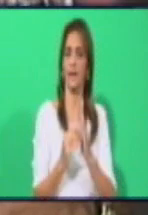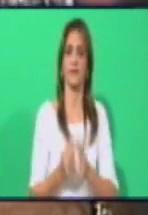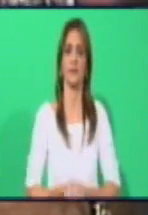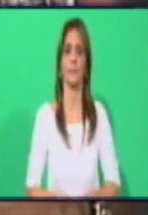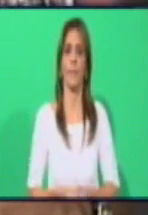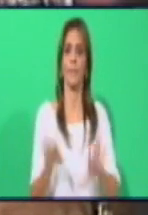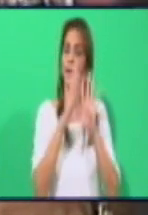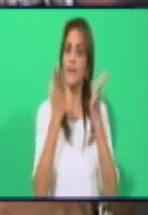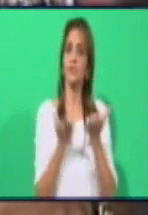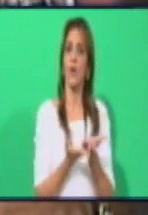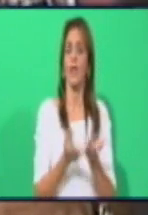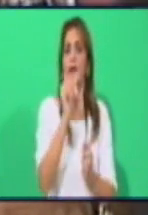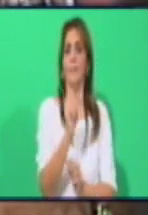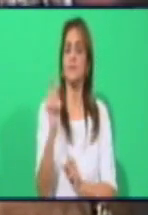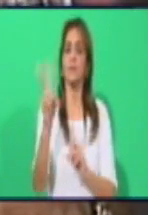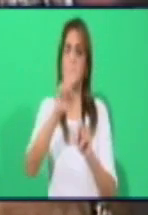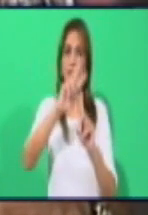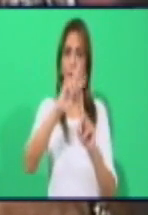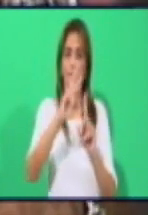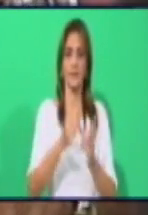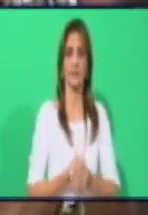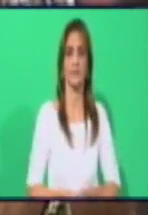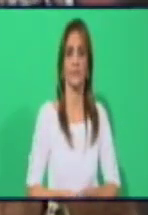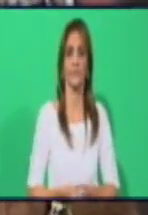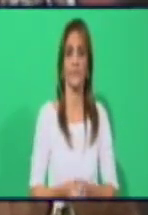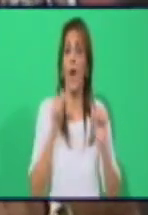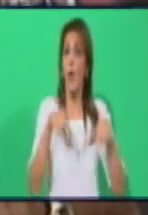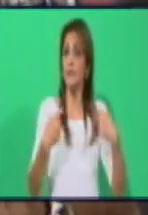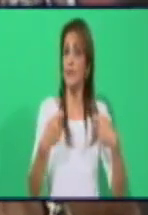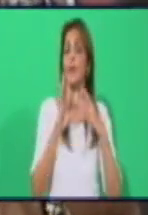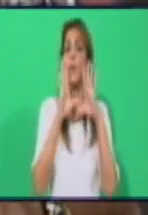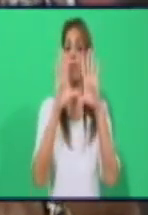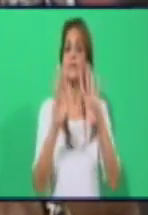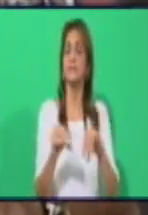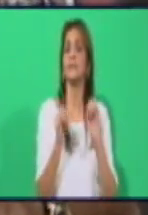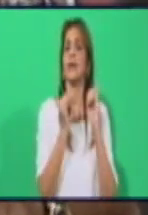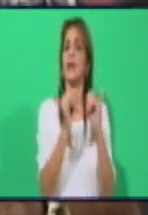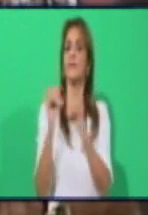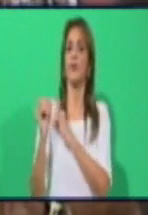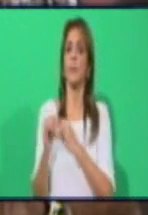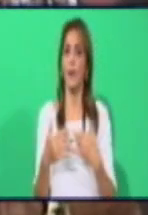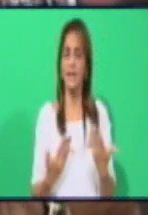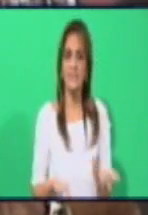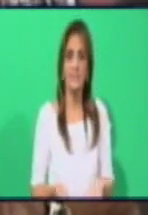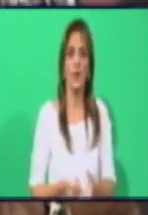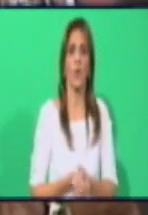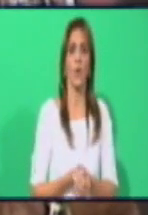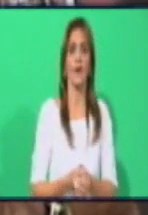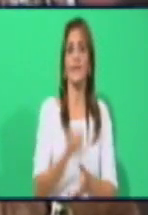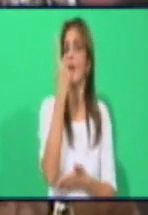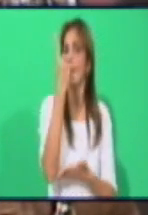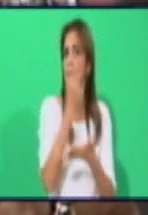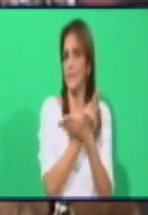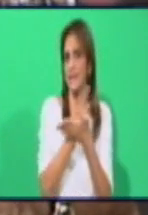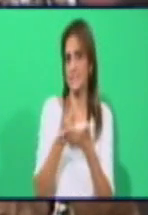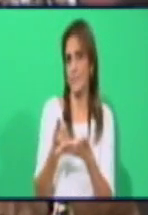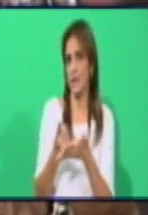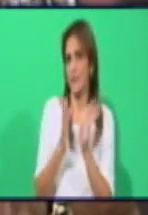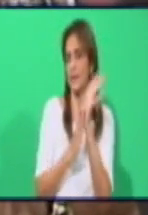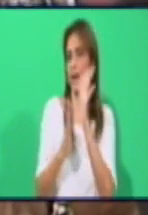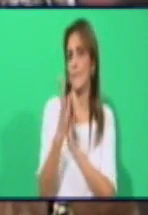los televidentes de este gustado programa. Bueno, tenemos que decir que la información que vamos a dar corresponde a la primera semana del mes de